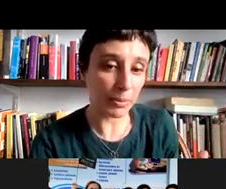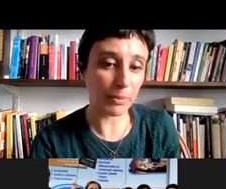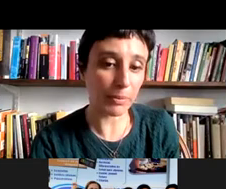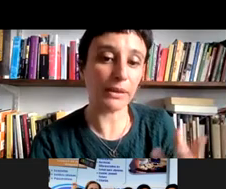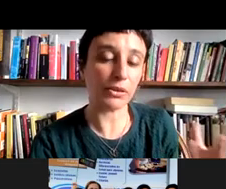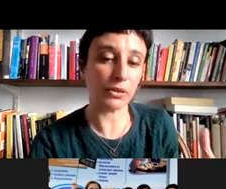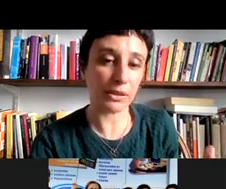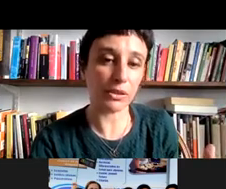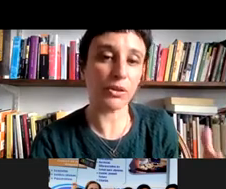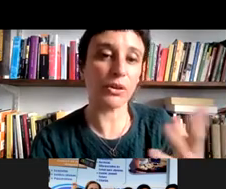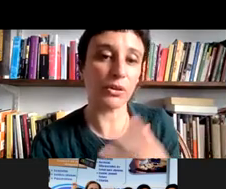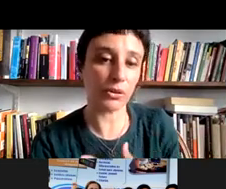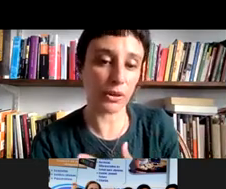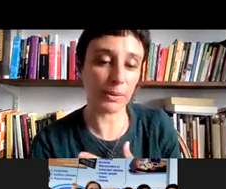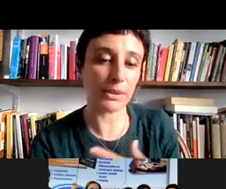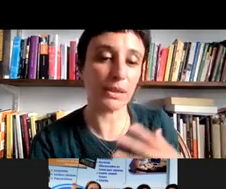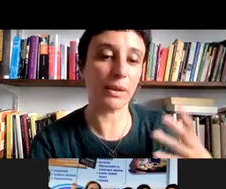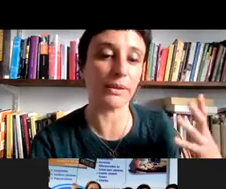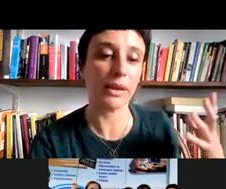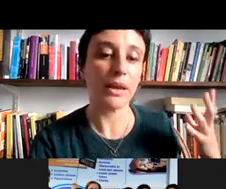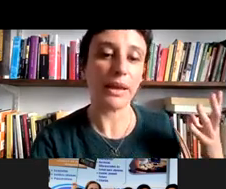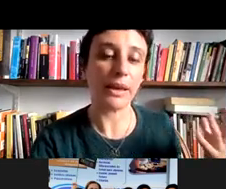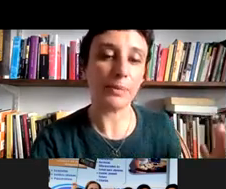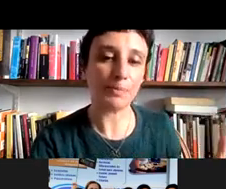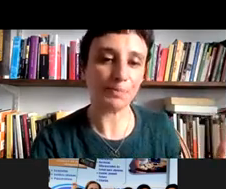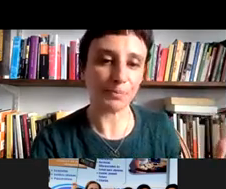ser permanente, son transitorios, son reversibles.